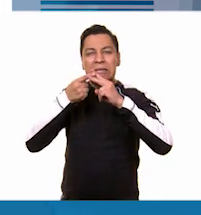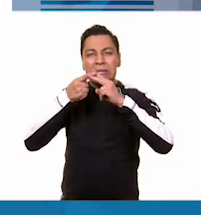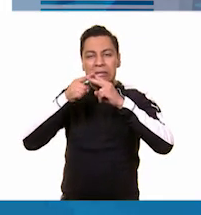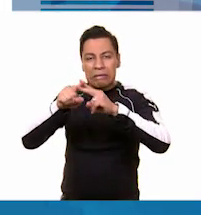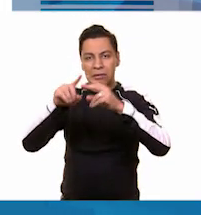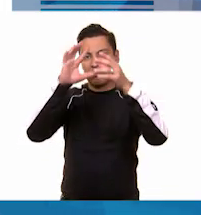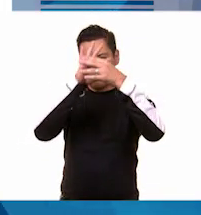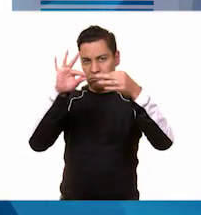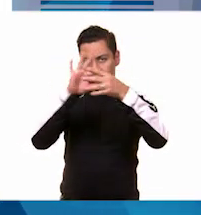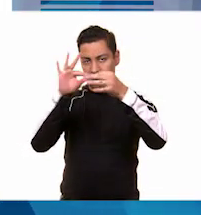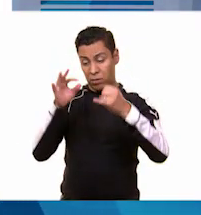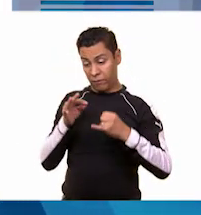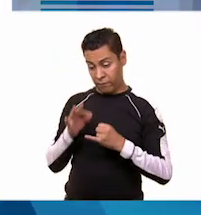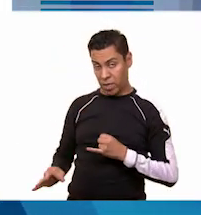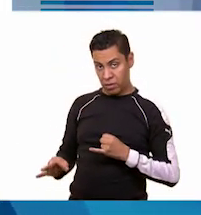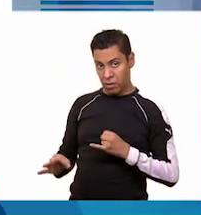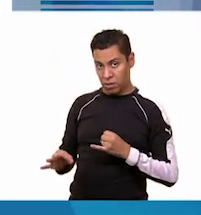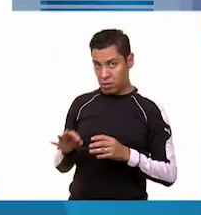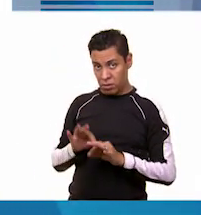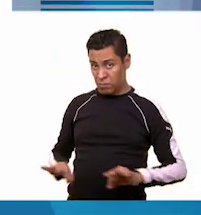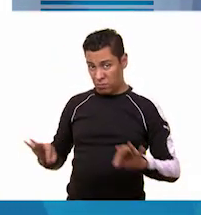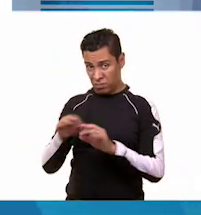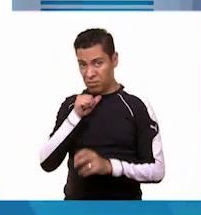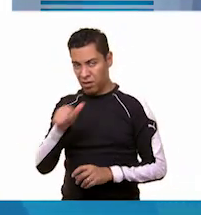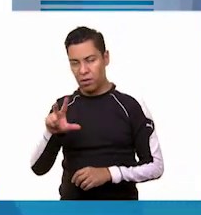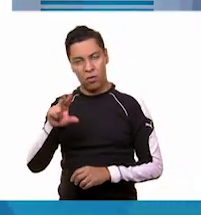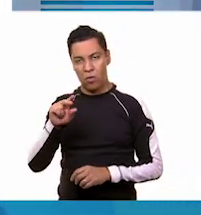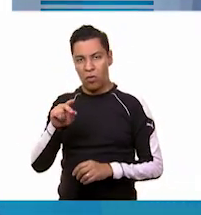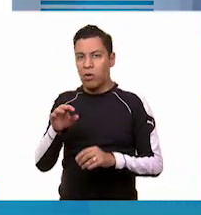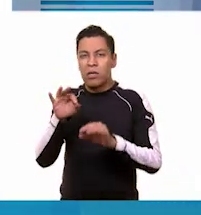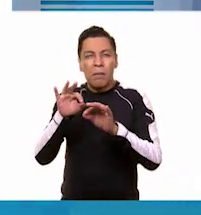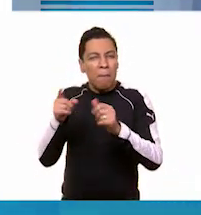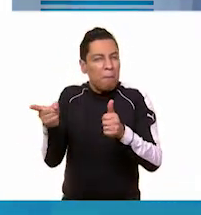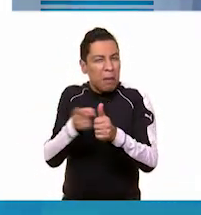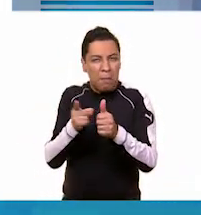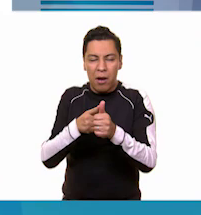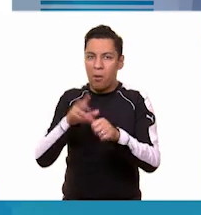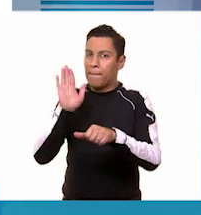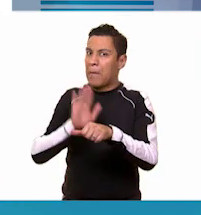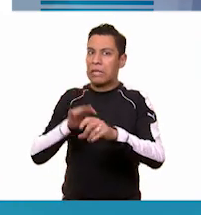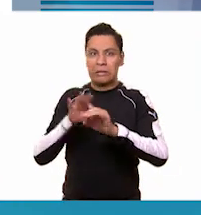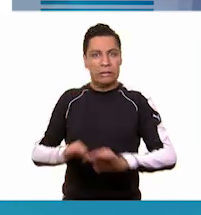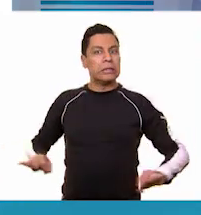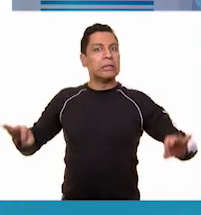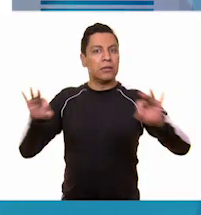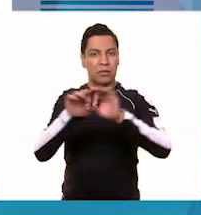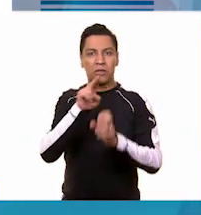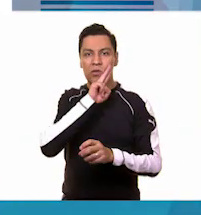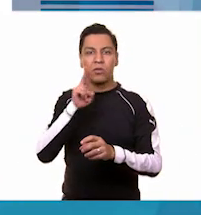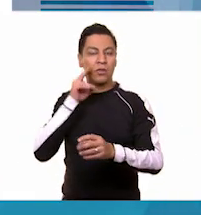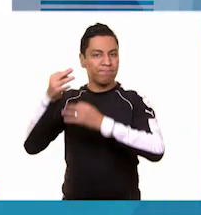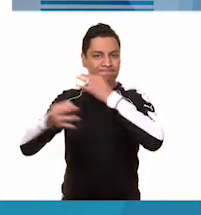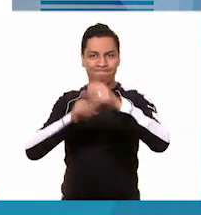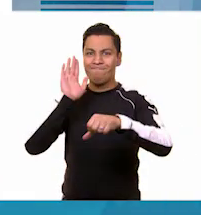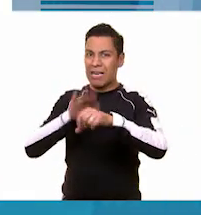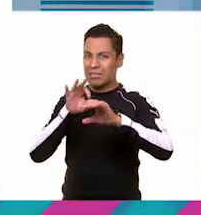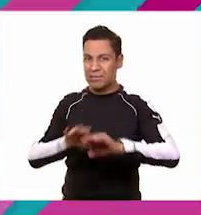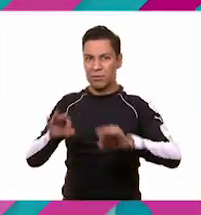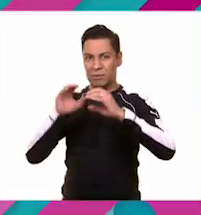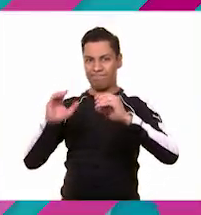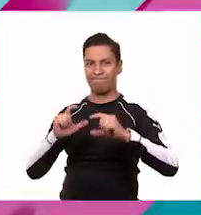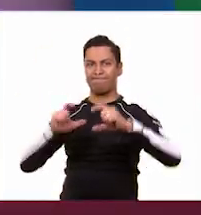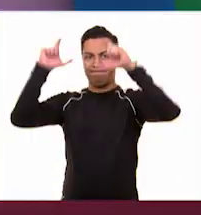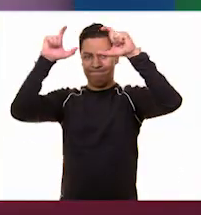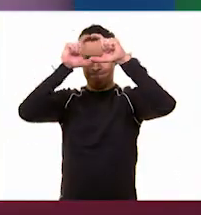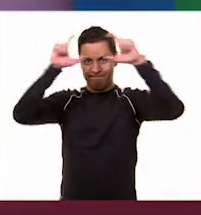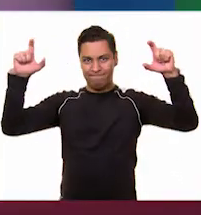lo último no sea importante, sino que lo primero es lo más relevante de la nota periodística. Creo que ya